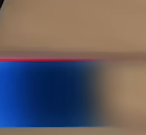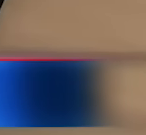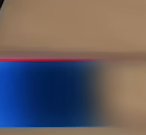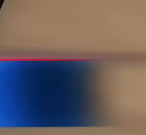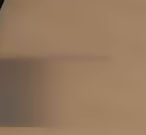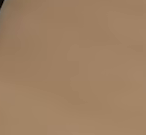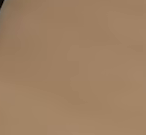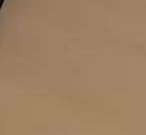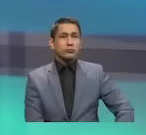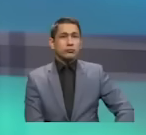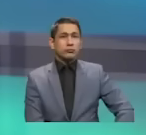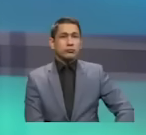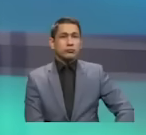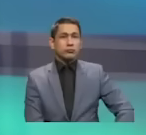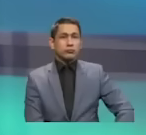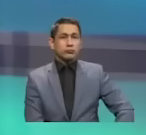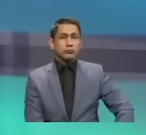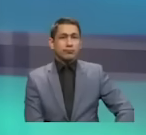Televisión.